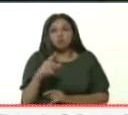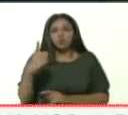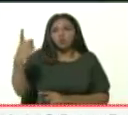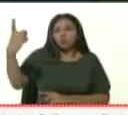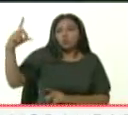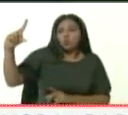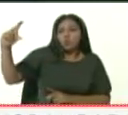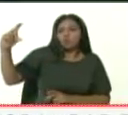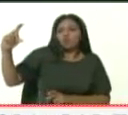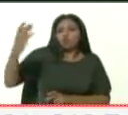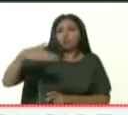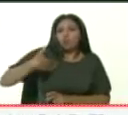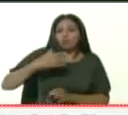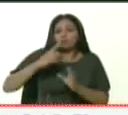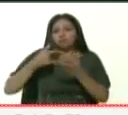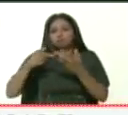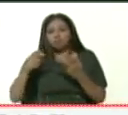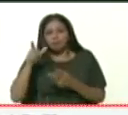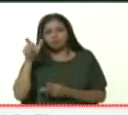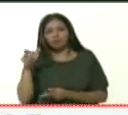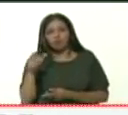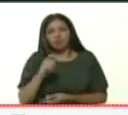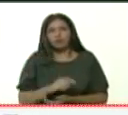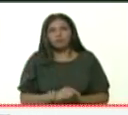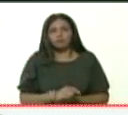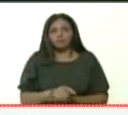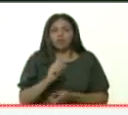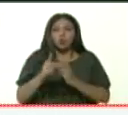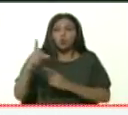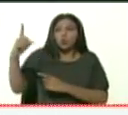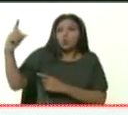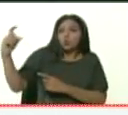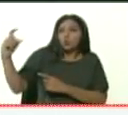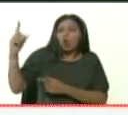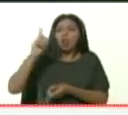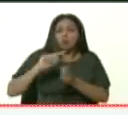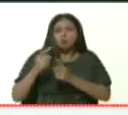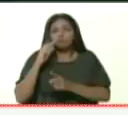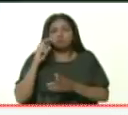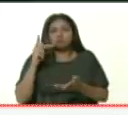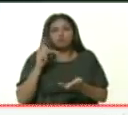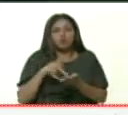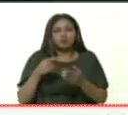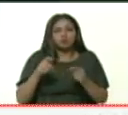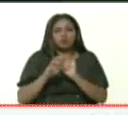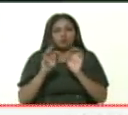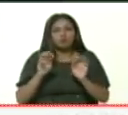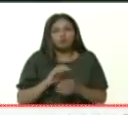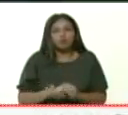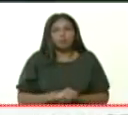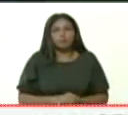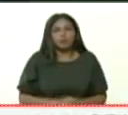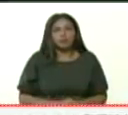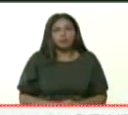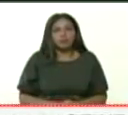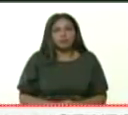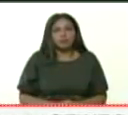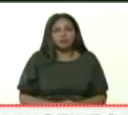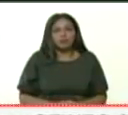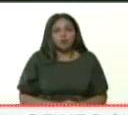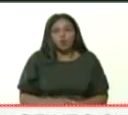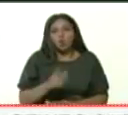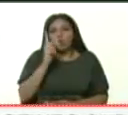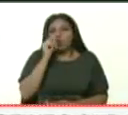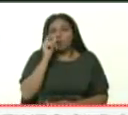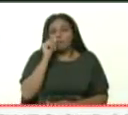toma cualquiera. Uno de esos selfies que aparece el llamado alias El Brother,